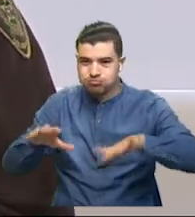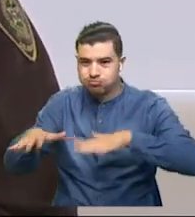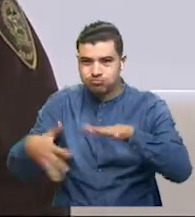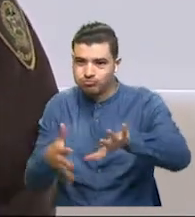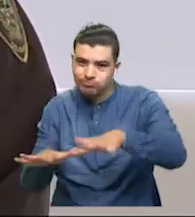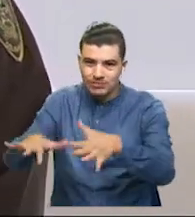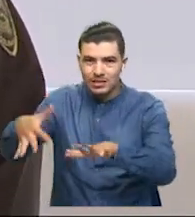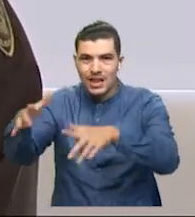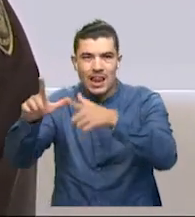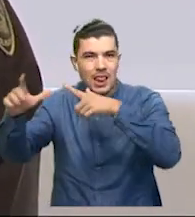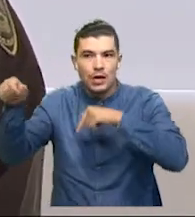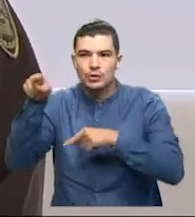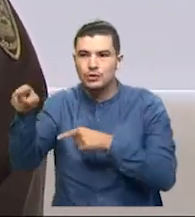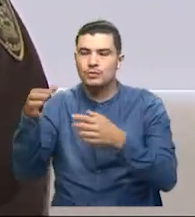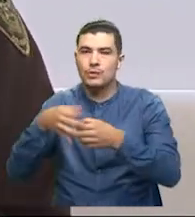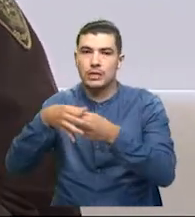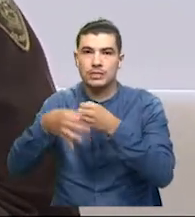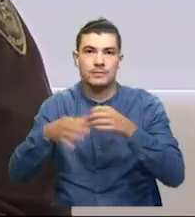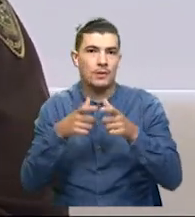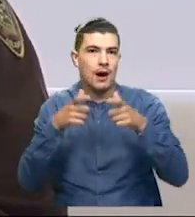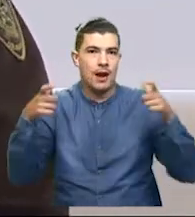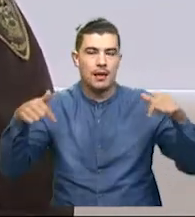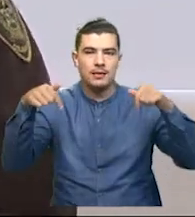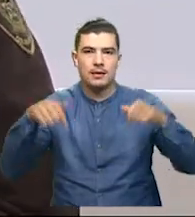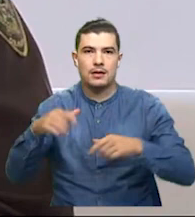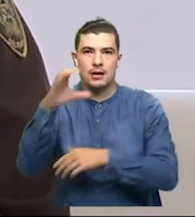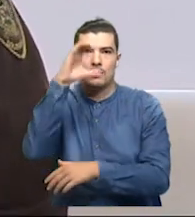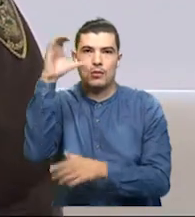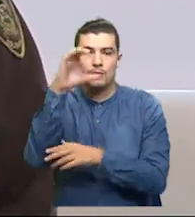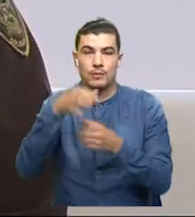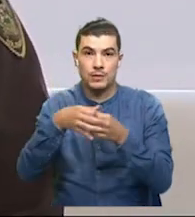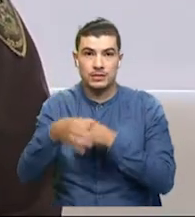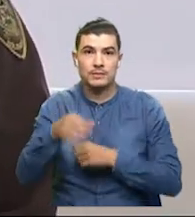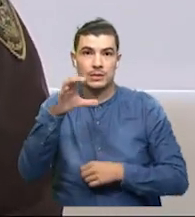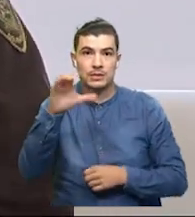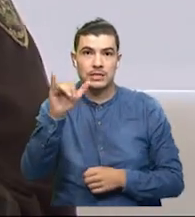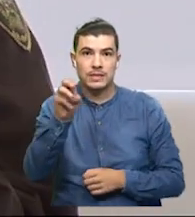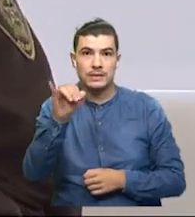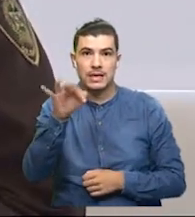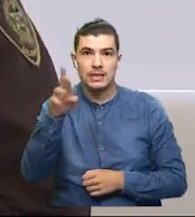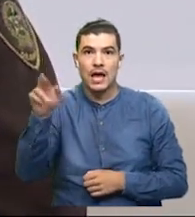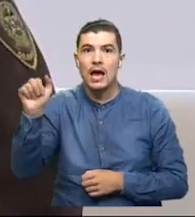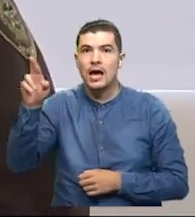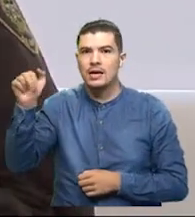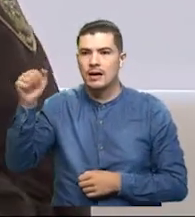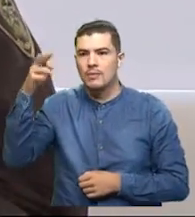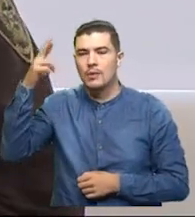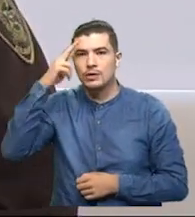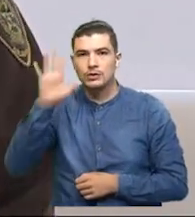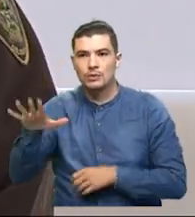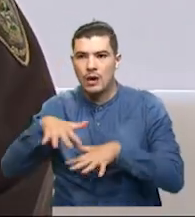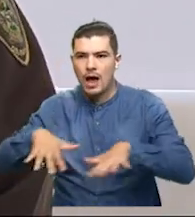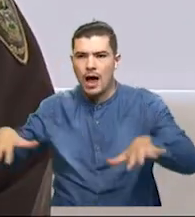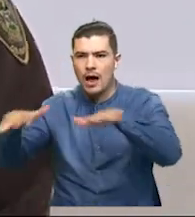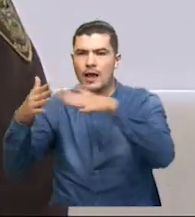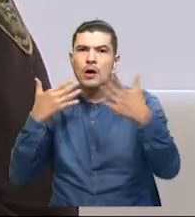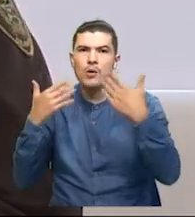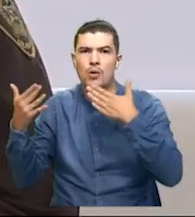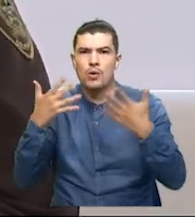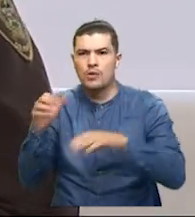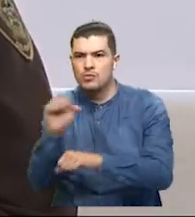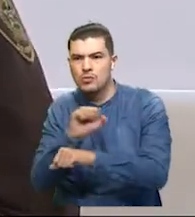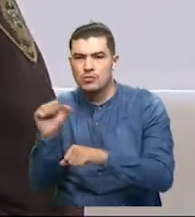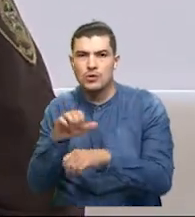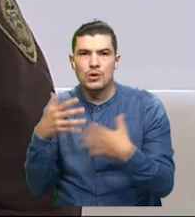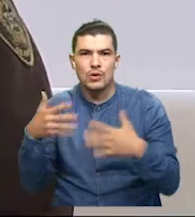Cimitarra. Uno de los municipios más grandes de Colombia es Cimitarra, y de esta manera su parte rural alcanzará con estos vehículos, un